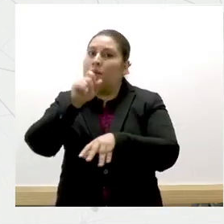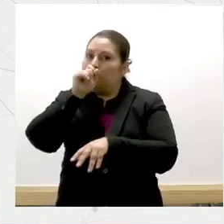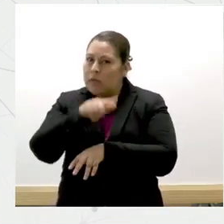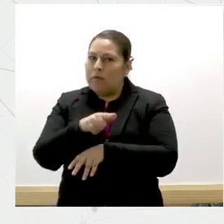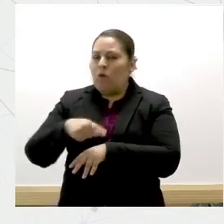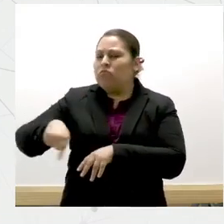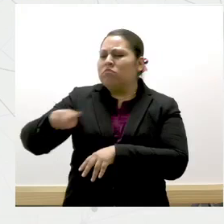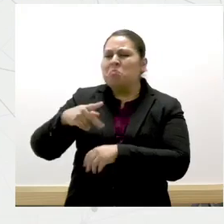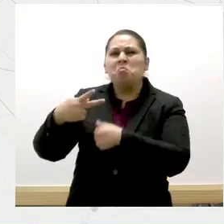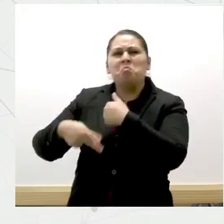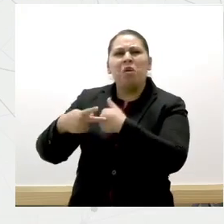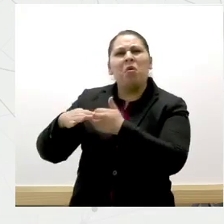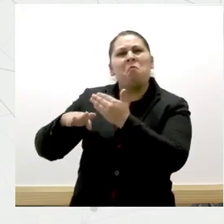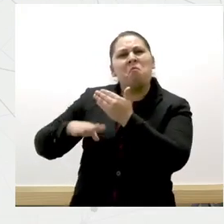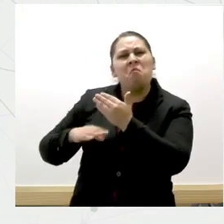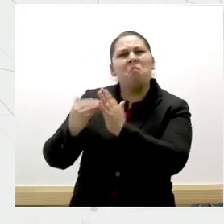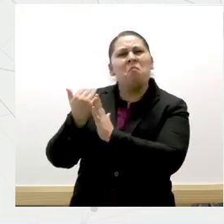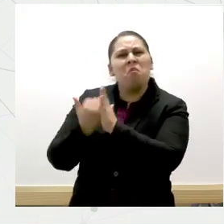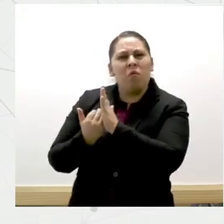Los